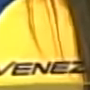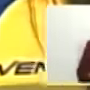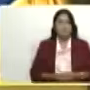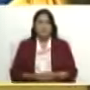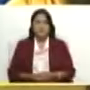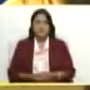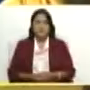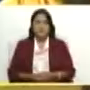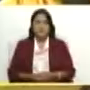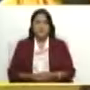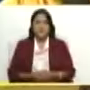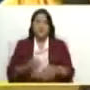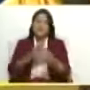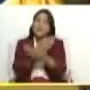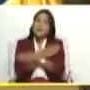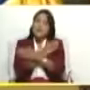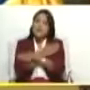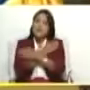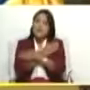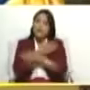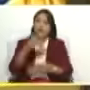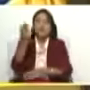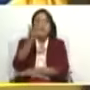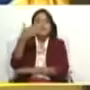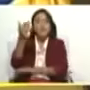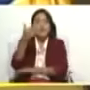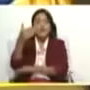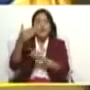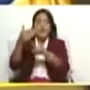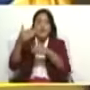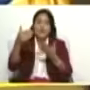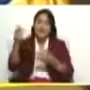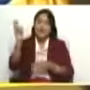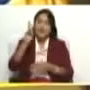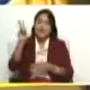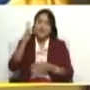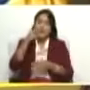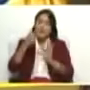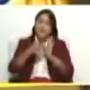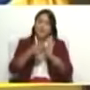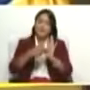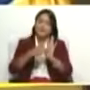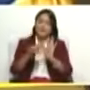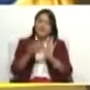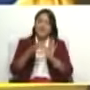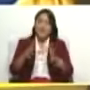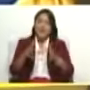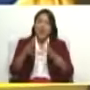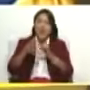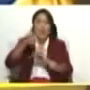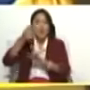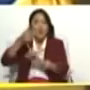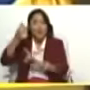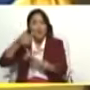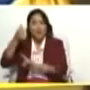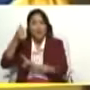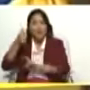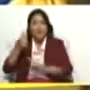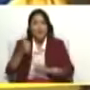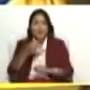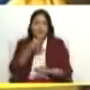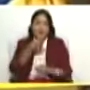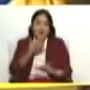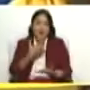trajeron esta bandera tricolor llena de brillo de luz de